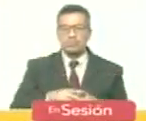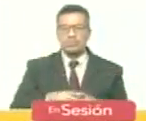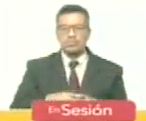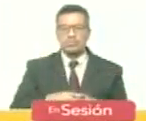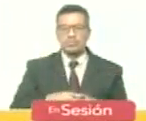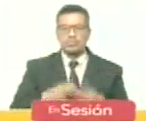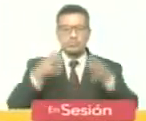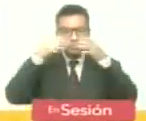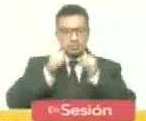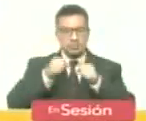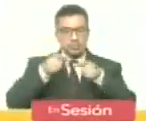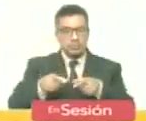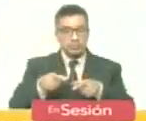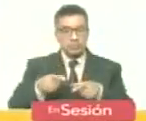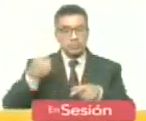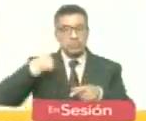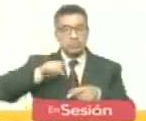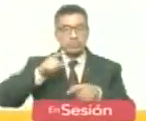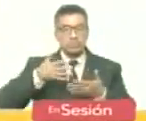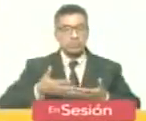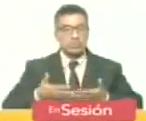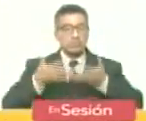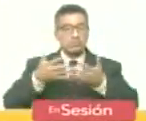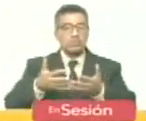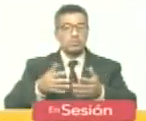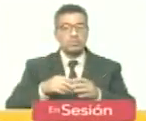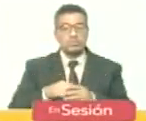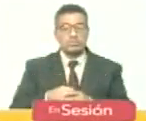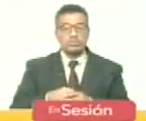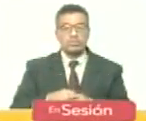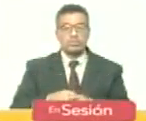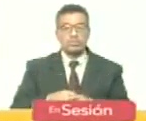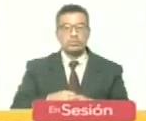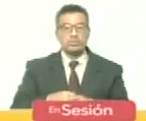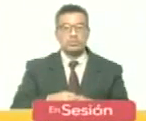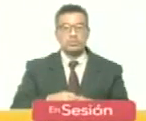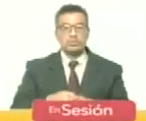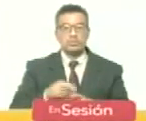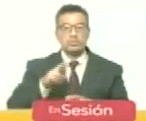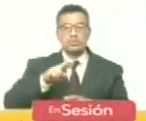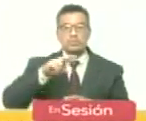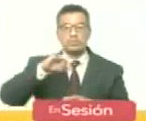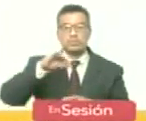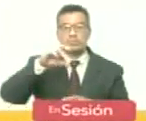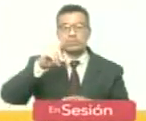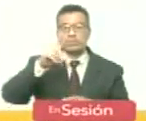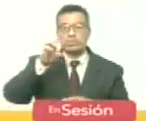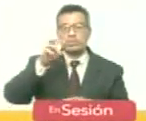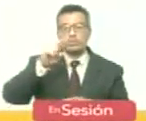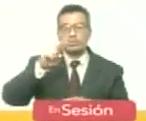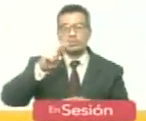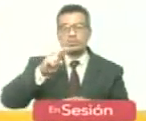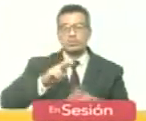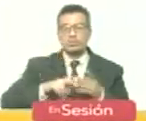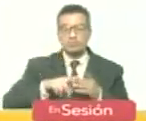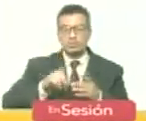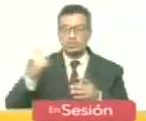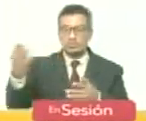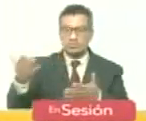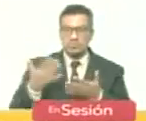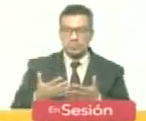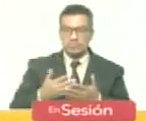Está preso en Colombia, pero tienen que entregarlos a Raider Russo, alias Pico,